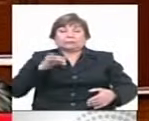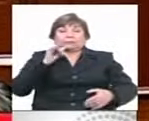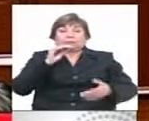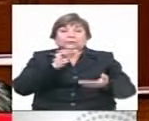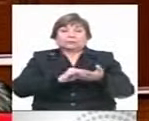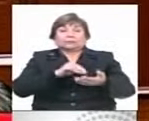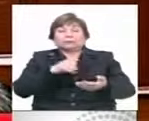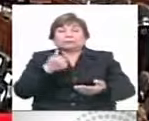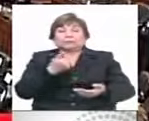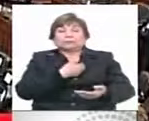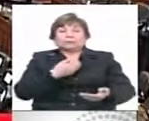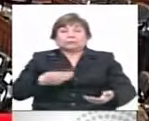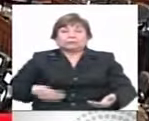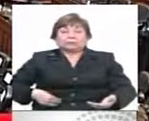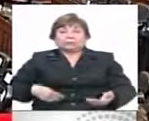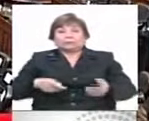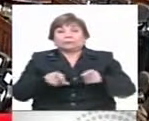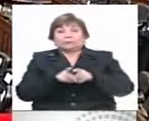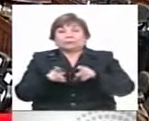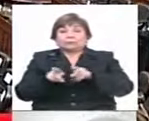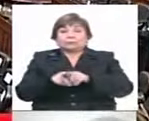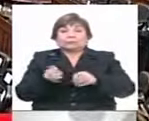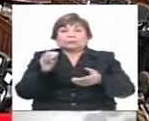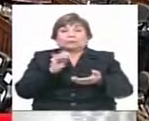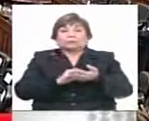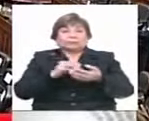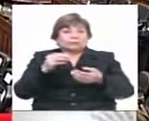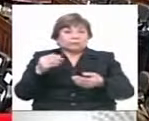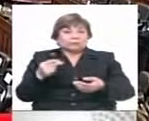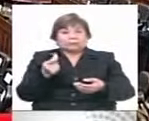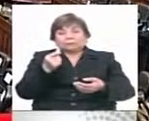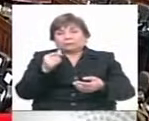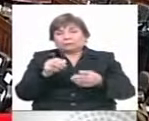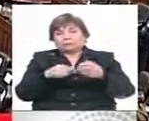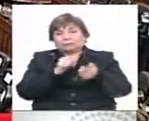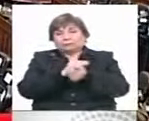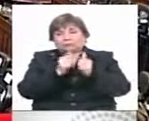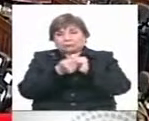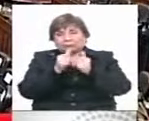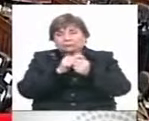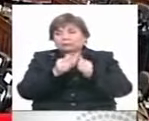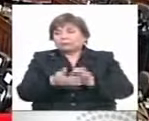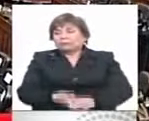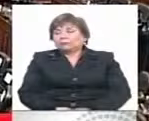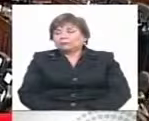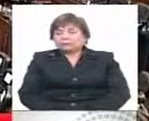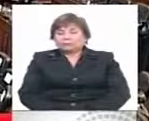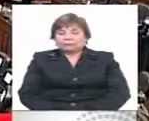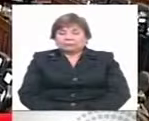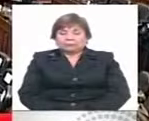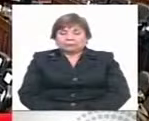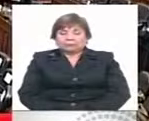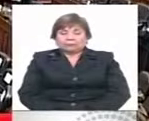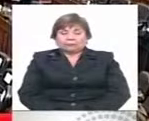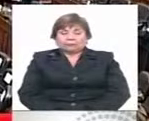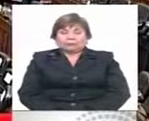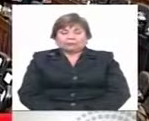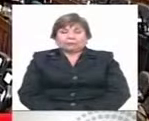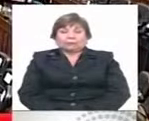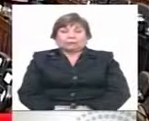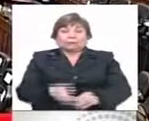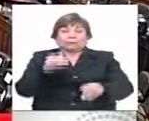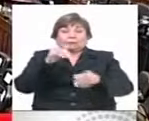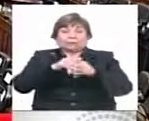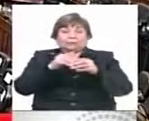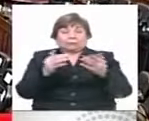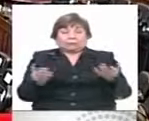demás ministros de Estado, la cual debe realizarse de manera inmediata. Esta votación puede realizarse